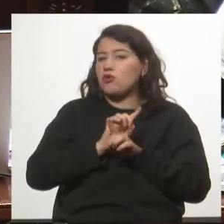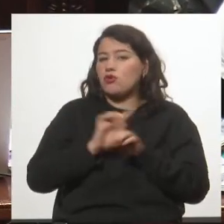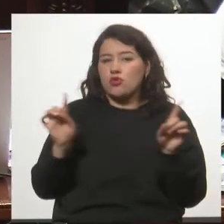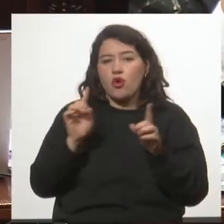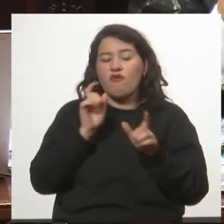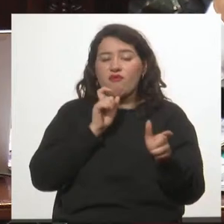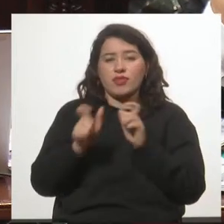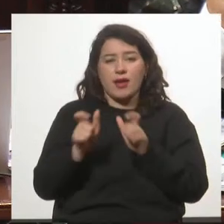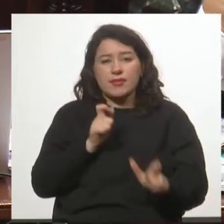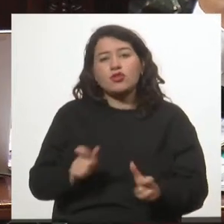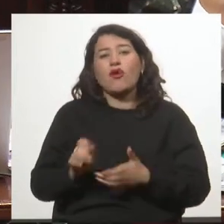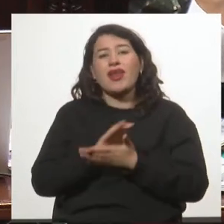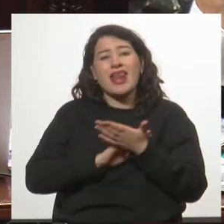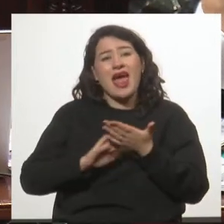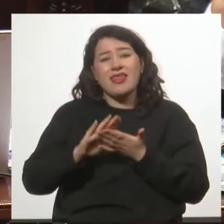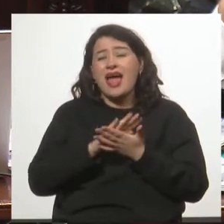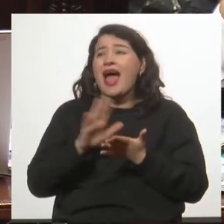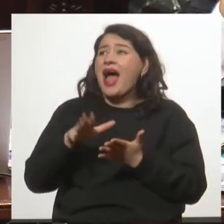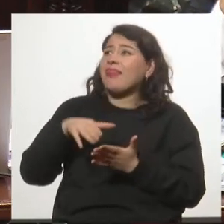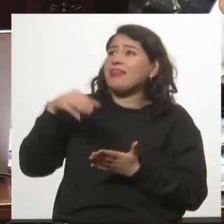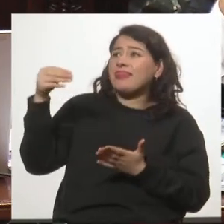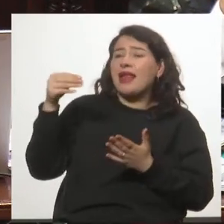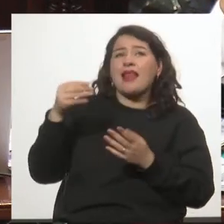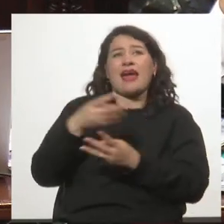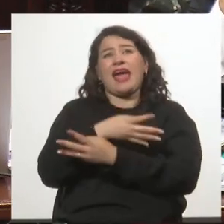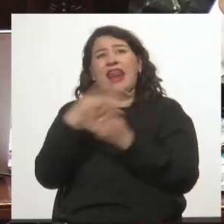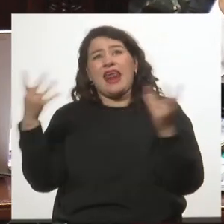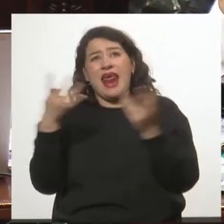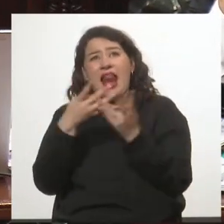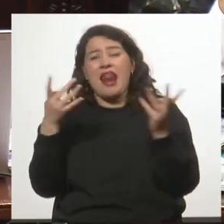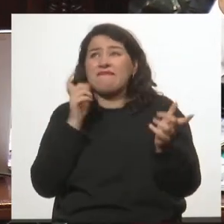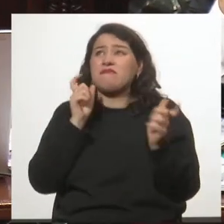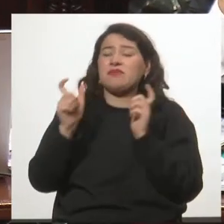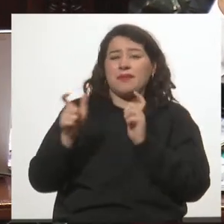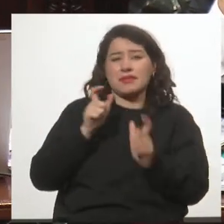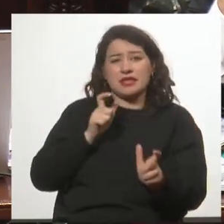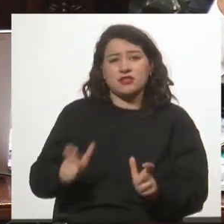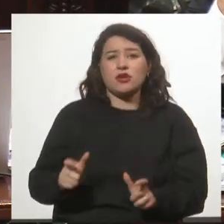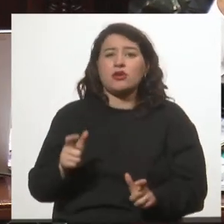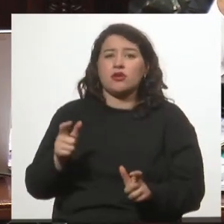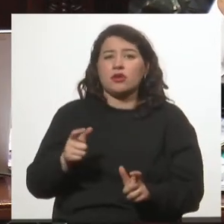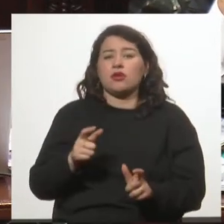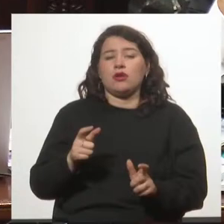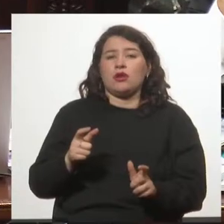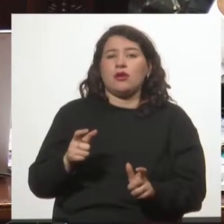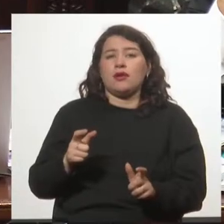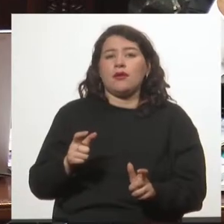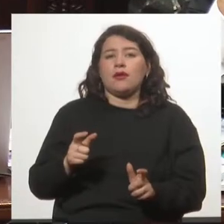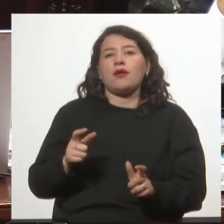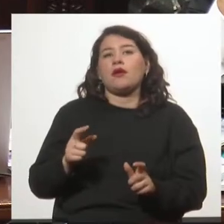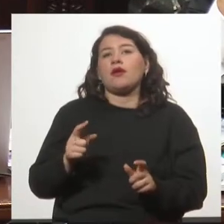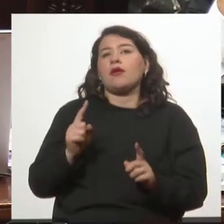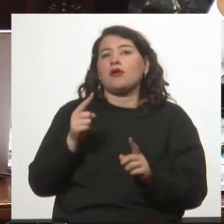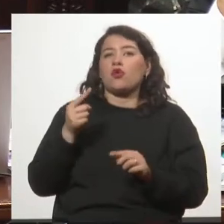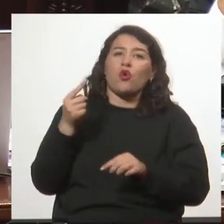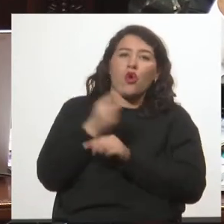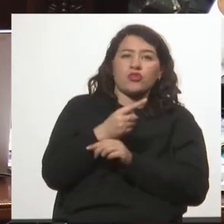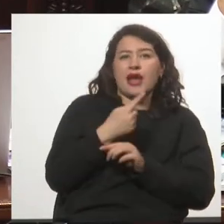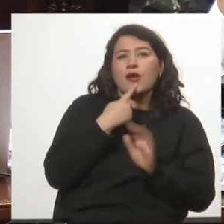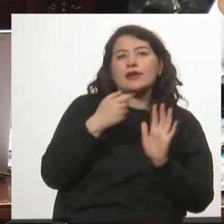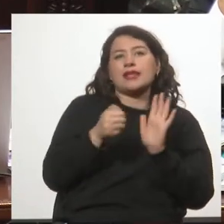fundamentados ante el dispuso de forma genérica de fundamentación en contravención de lo dispuesto por el